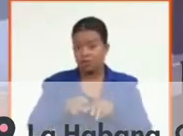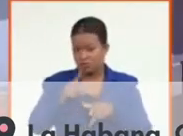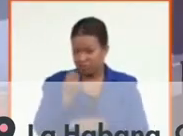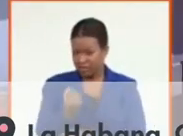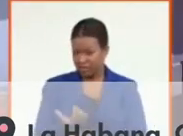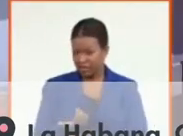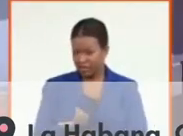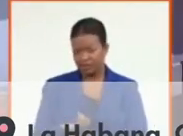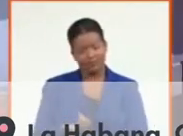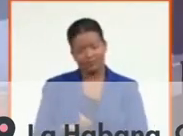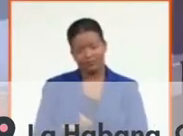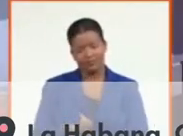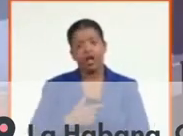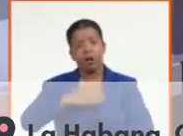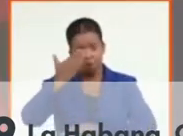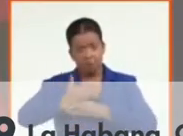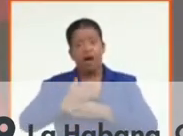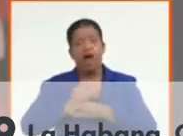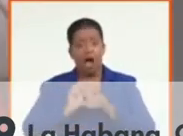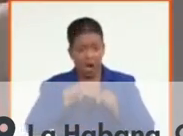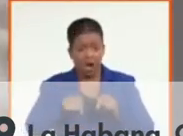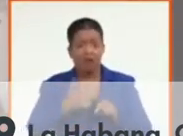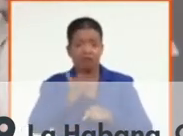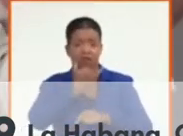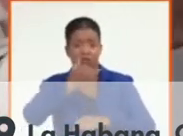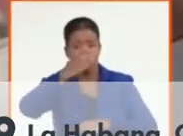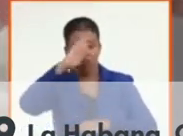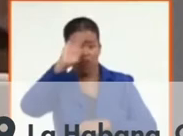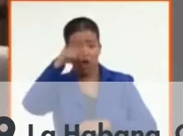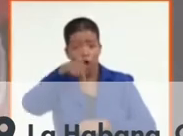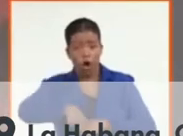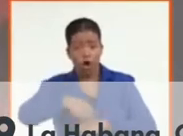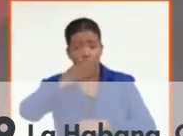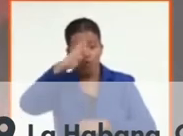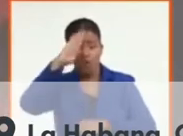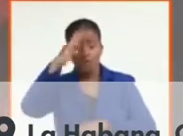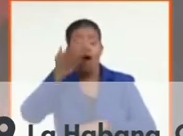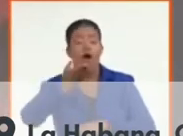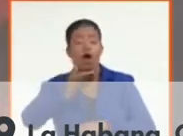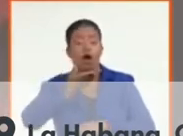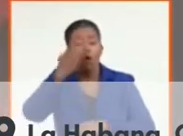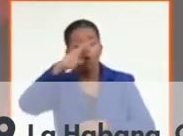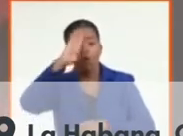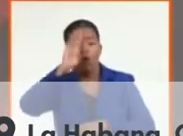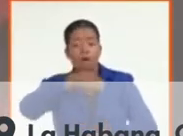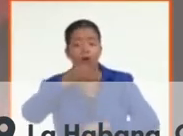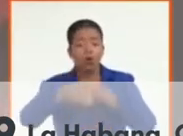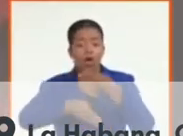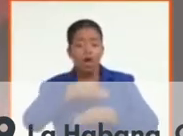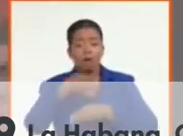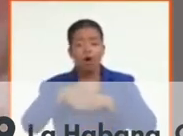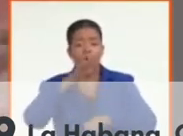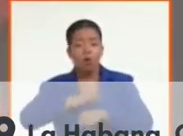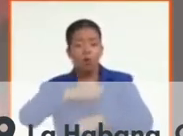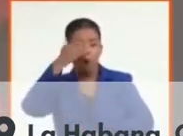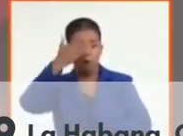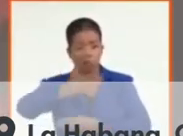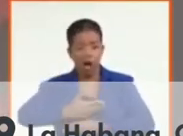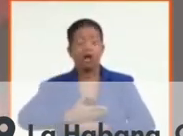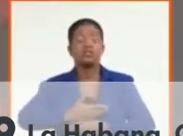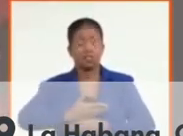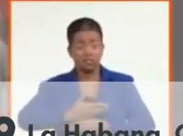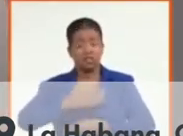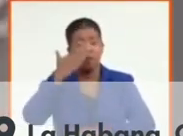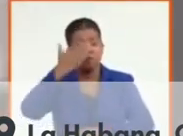recrudecido esta situación que tiene el país hoy no es por el bloqueo simplemente es por el bloqueo recrudecido y la otra que yo siempre digo